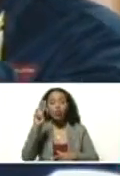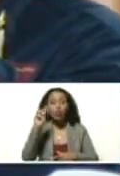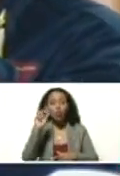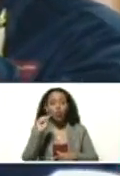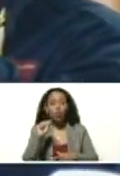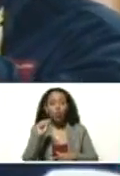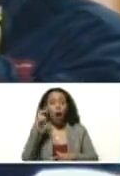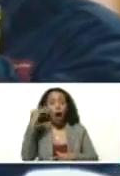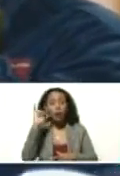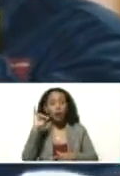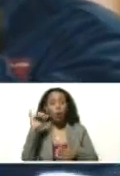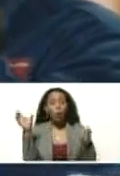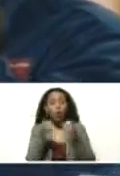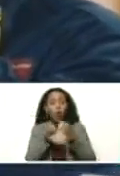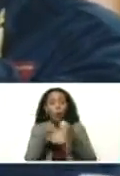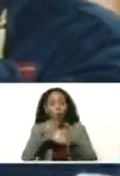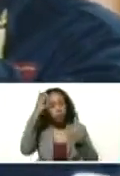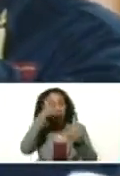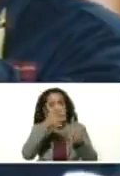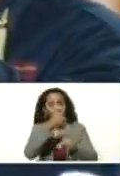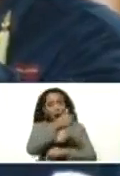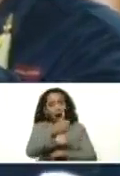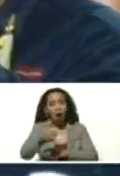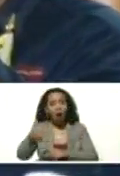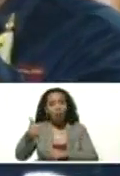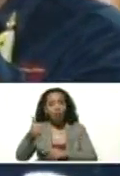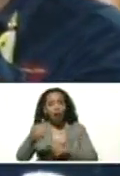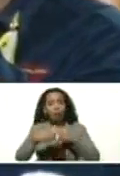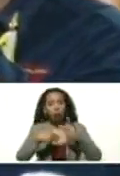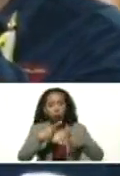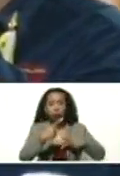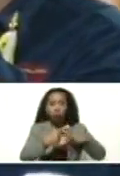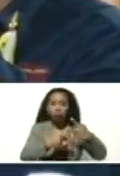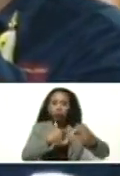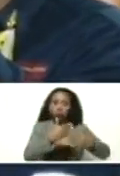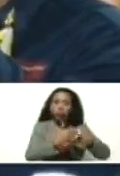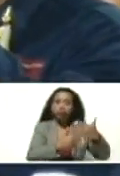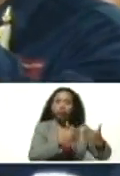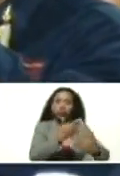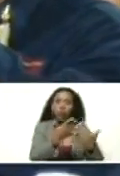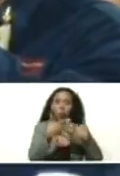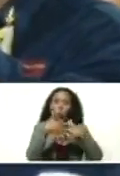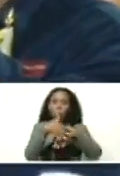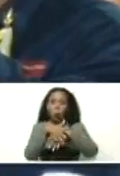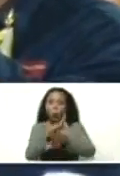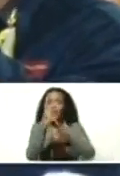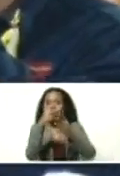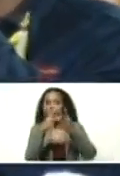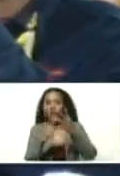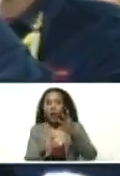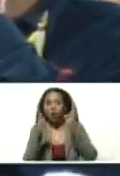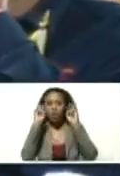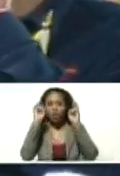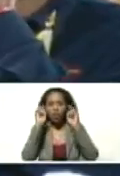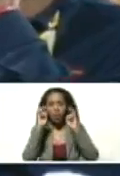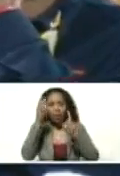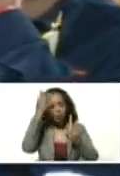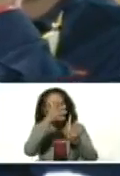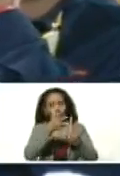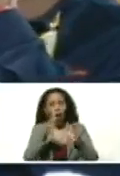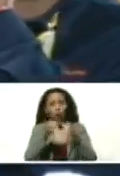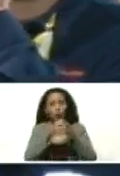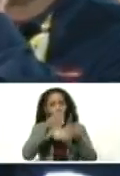formación en cada... progresivamente se ha ido incorporando varias unidades de formación. Por ejemplo, la